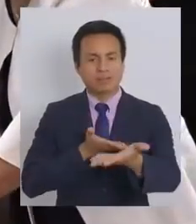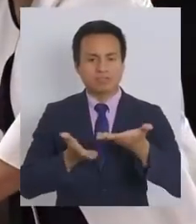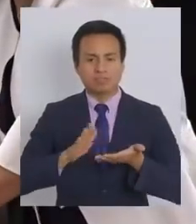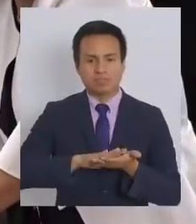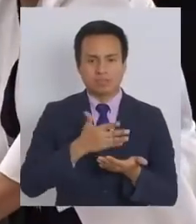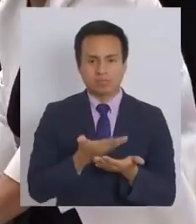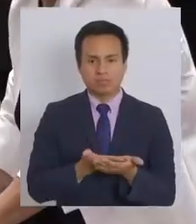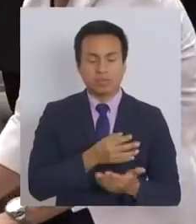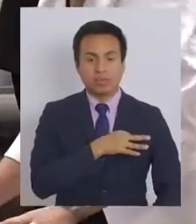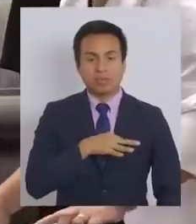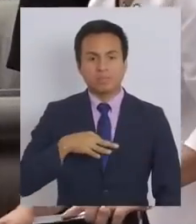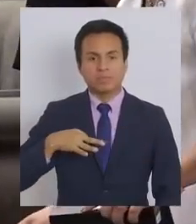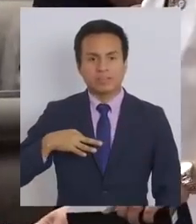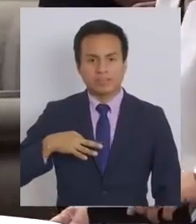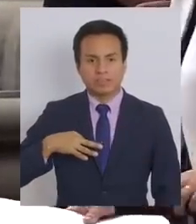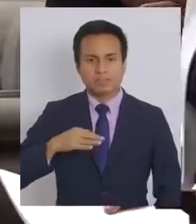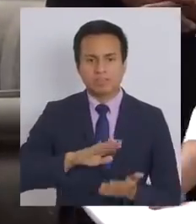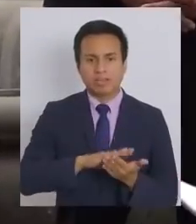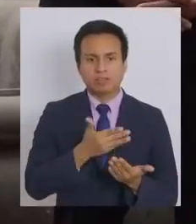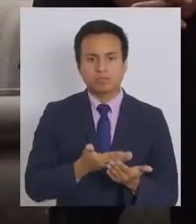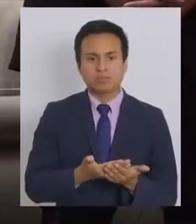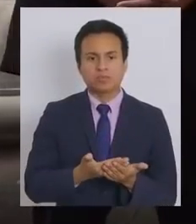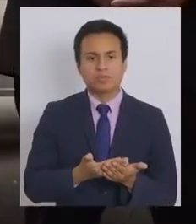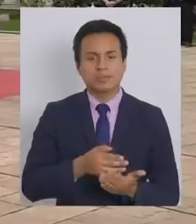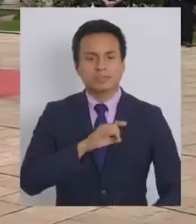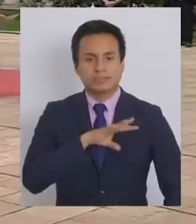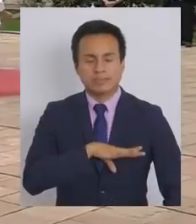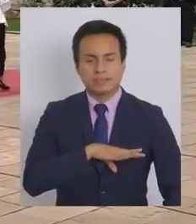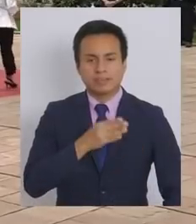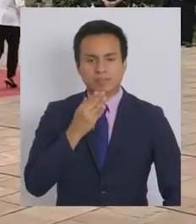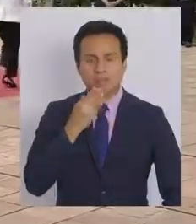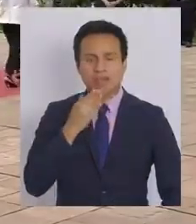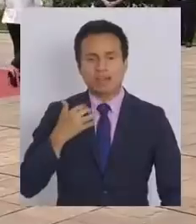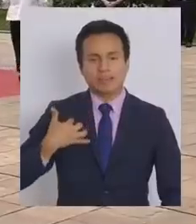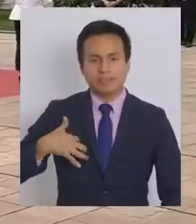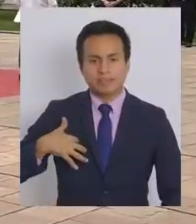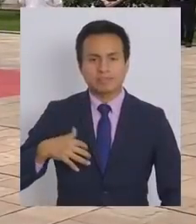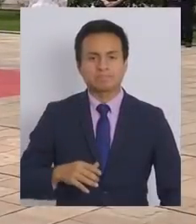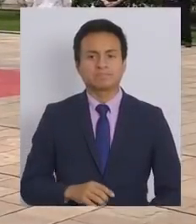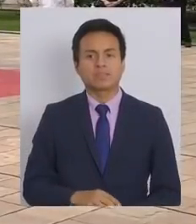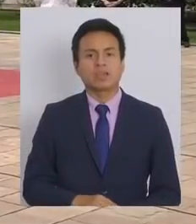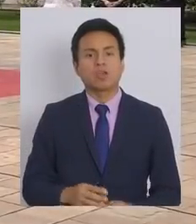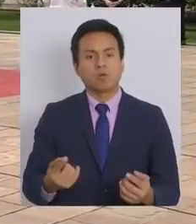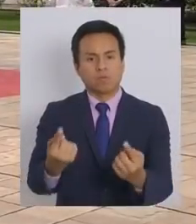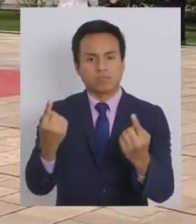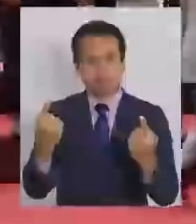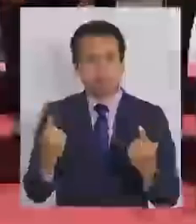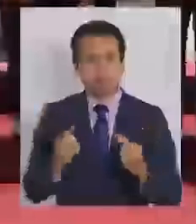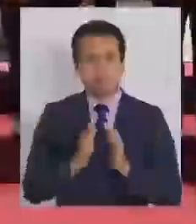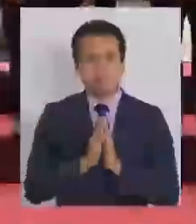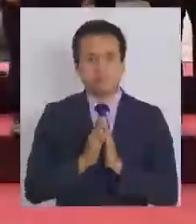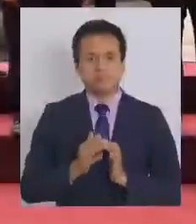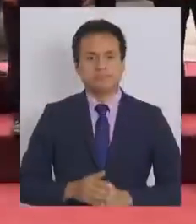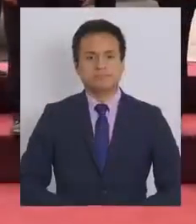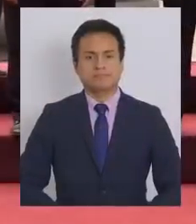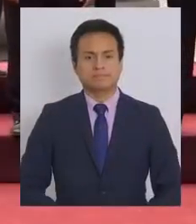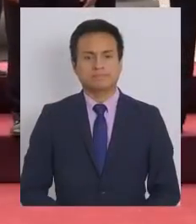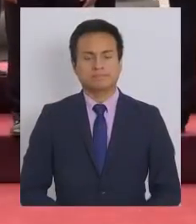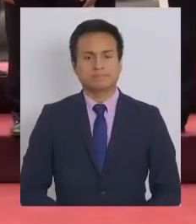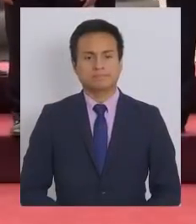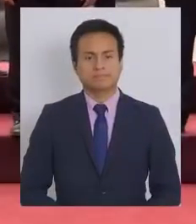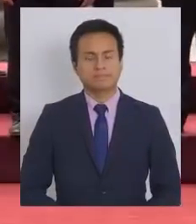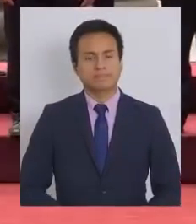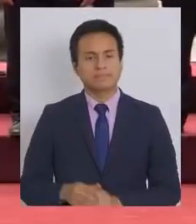salud entre los ministerios de Salud de la República de Chile y Argentina. Vuelven a sus ubicaciones, por favor.